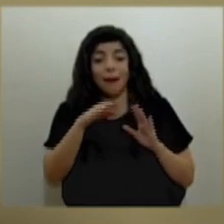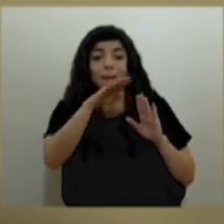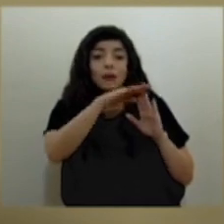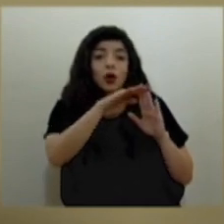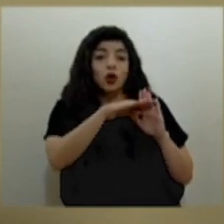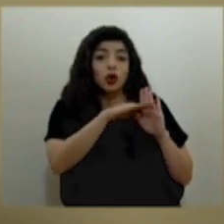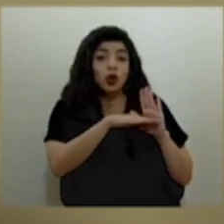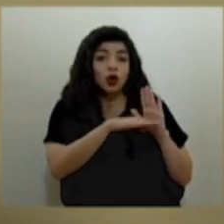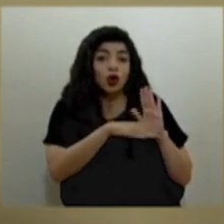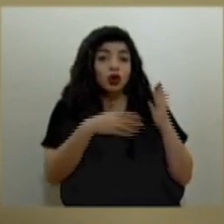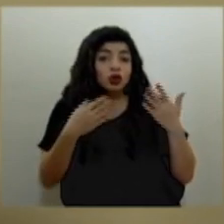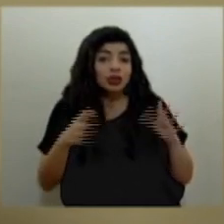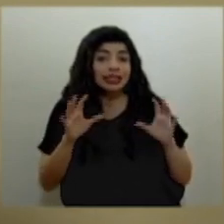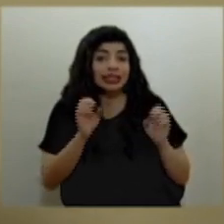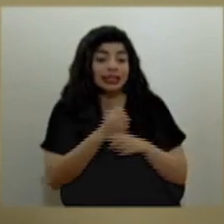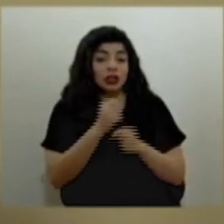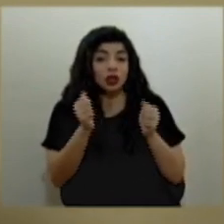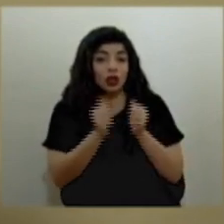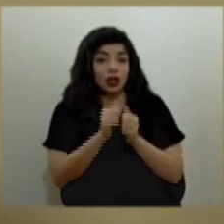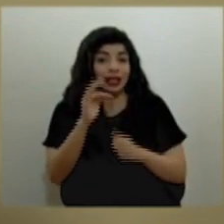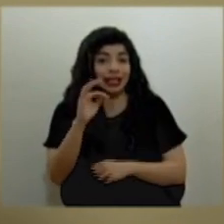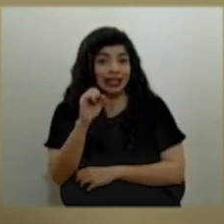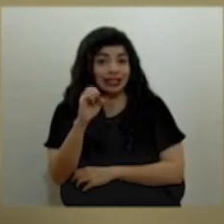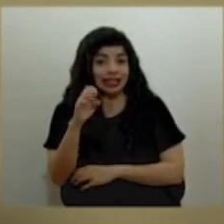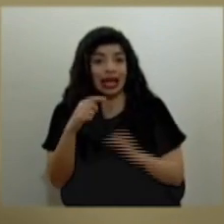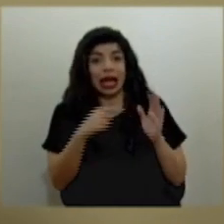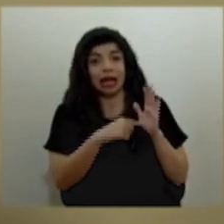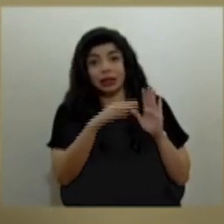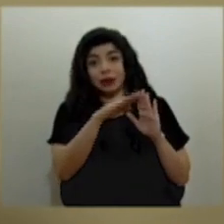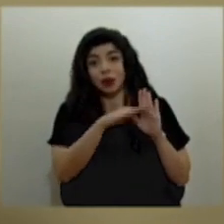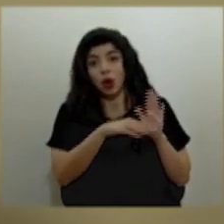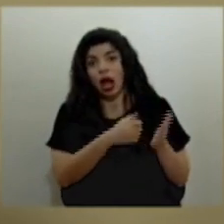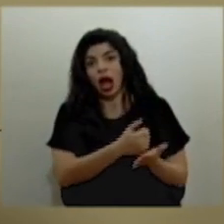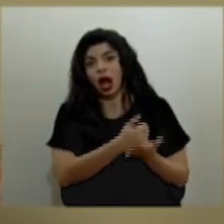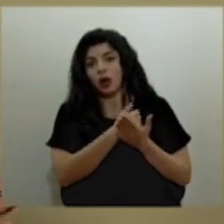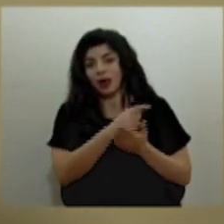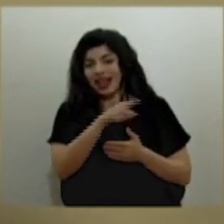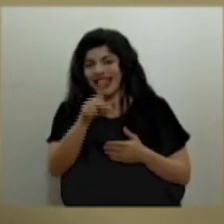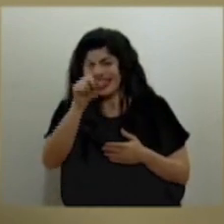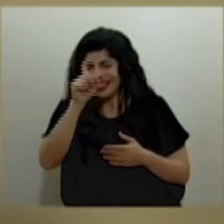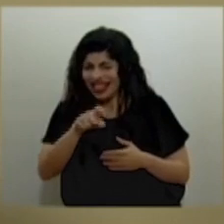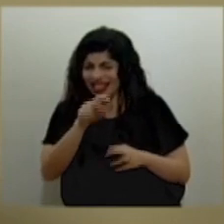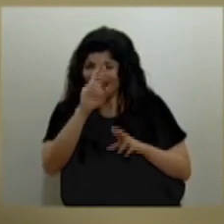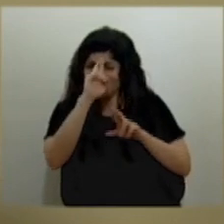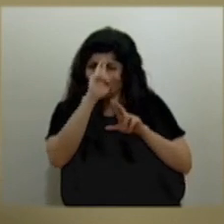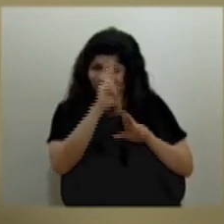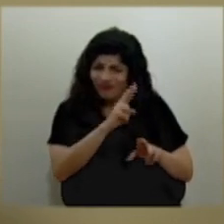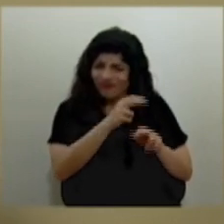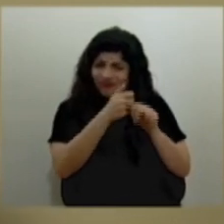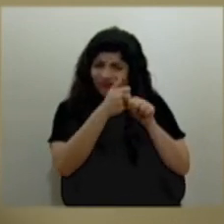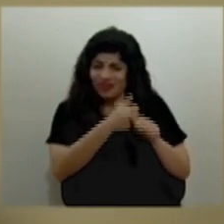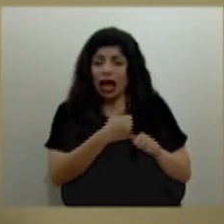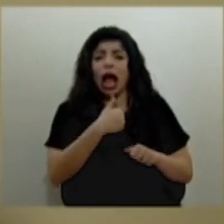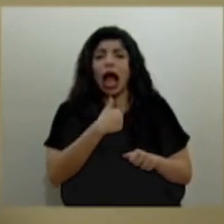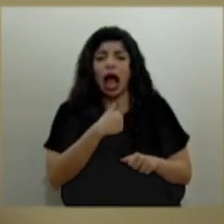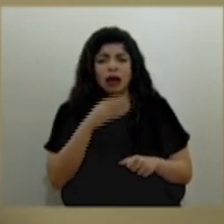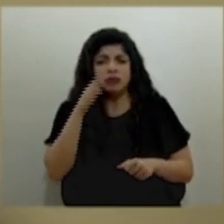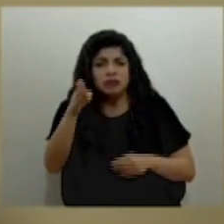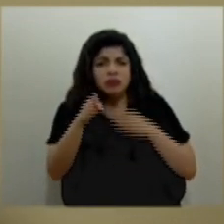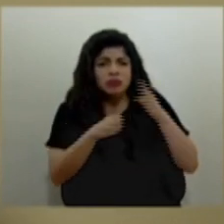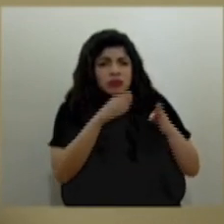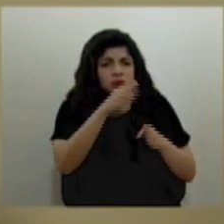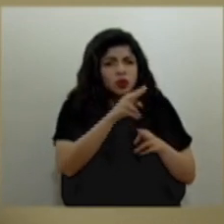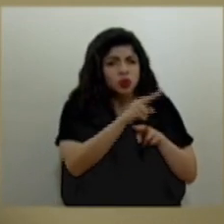que se han trabajado en conjunto con el Tribunal Supremo de Elecciones van a ayudar, si se aplican con esa rigurosidad, vamos a tener operativos de supervisión